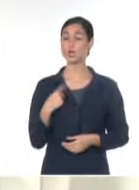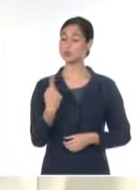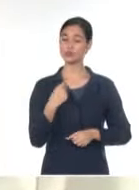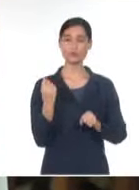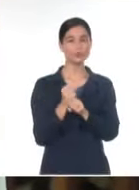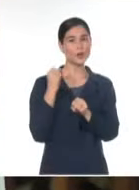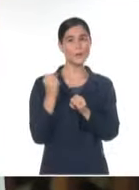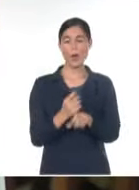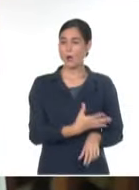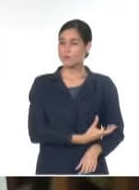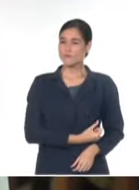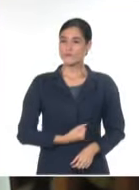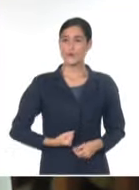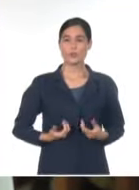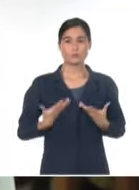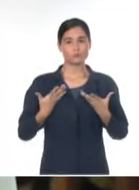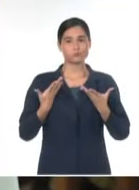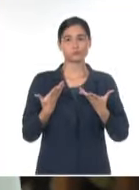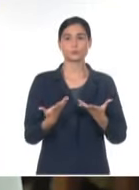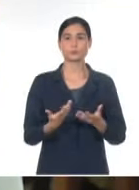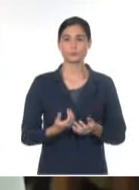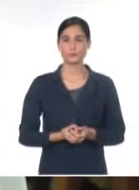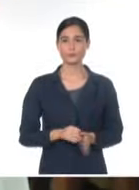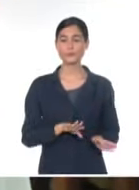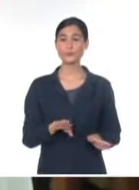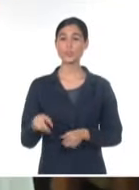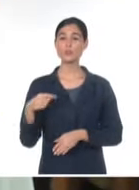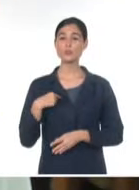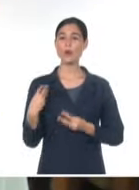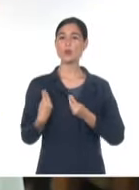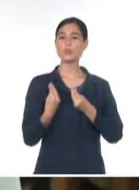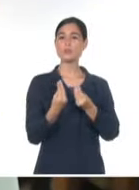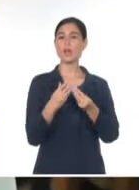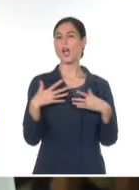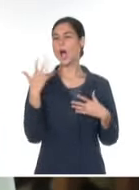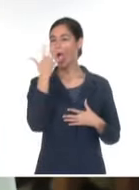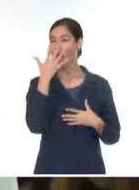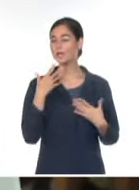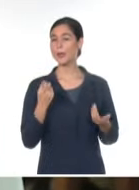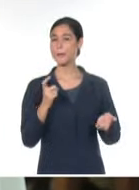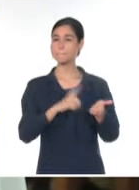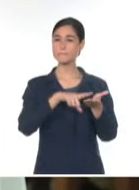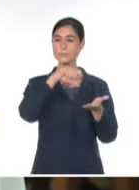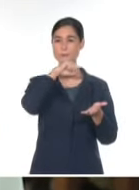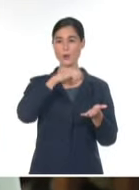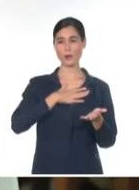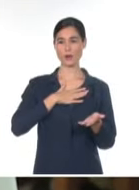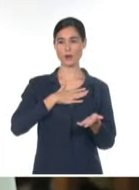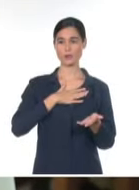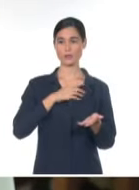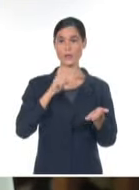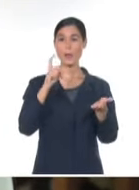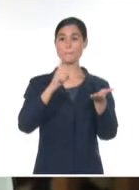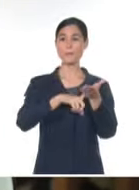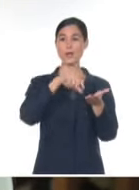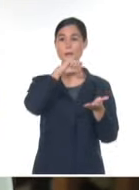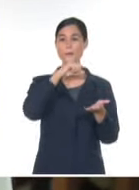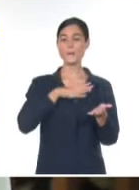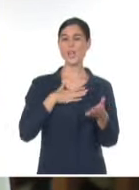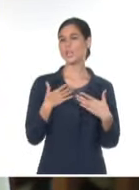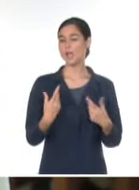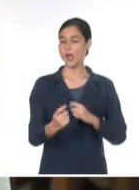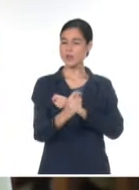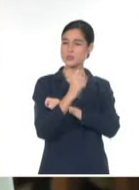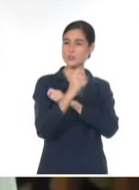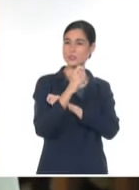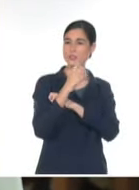un compromiso. Se la dedico a mis padres, que fue lo que me formaron en los valores de defender las causas justas de los trabajadores y de los pueblos.